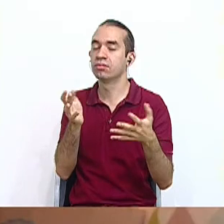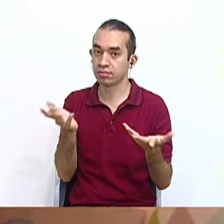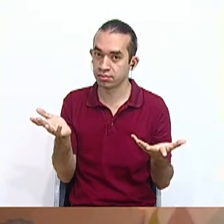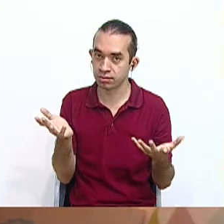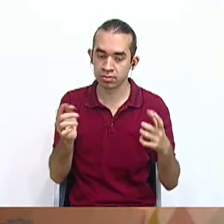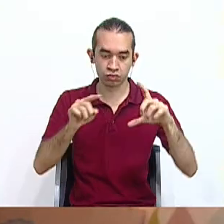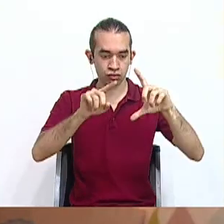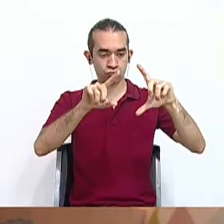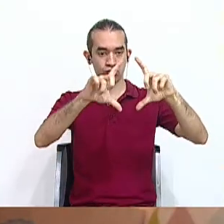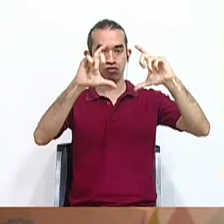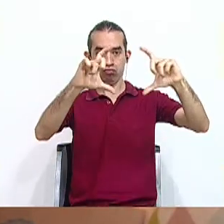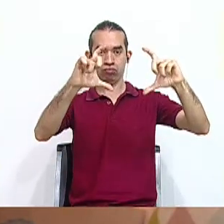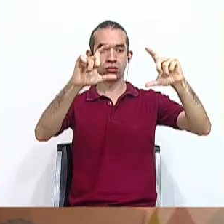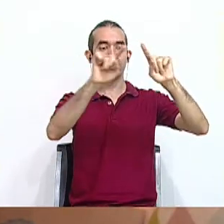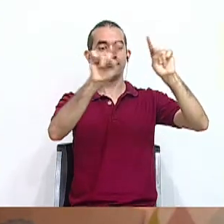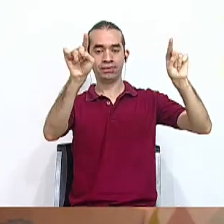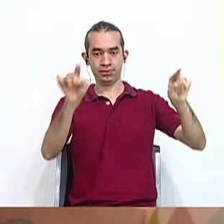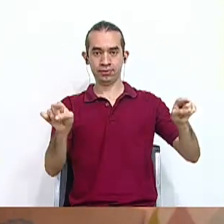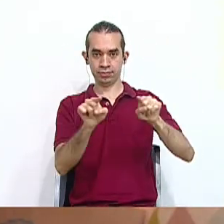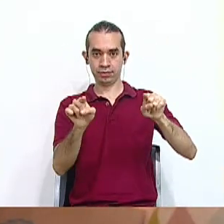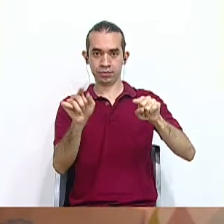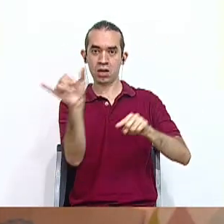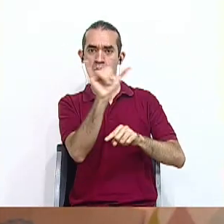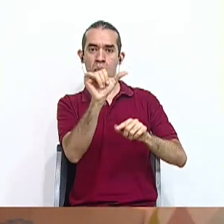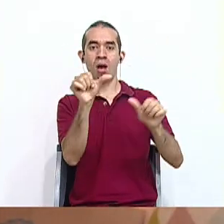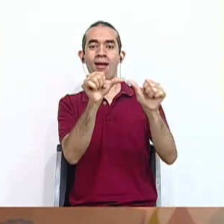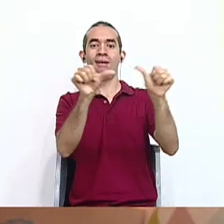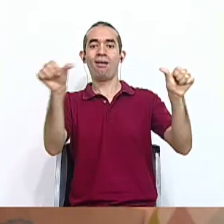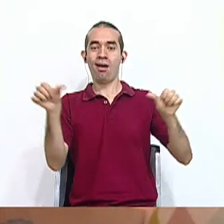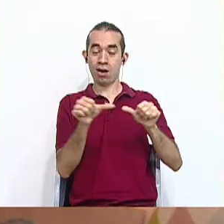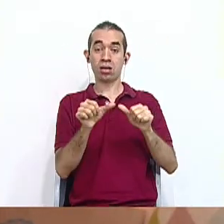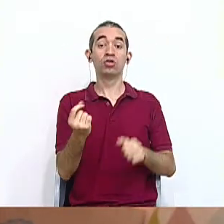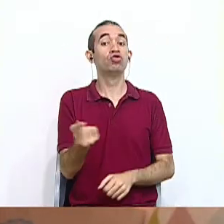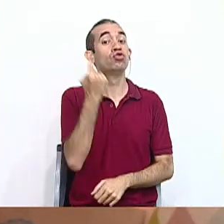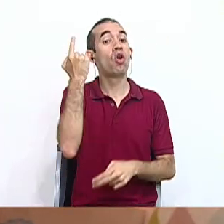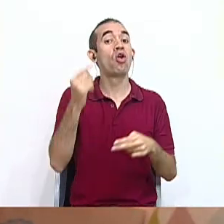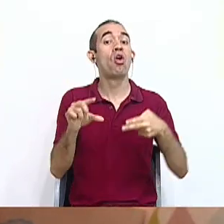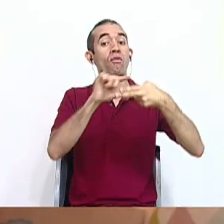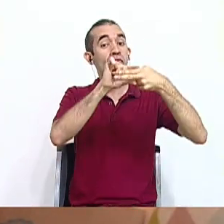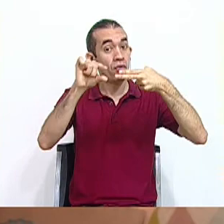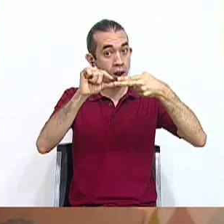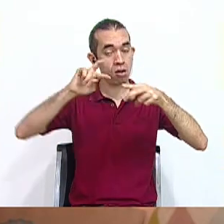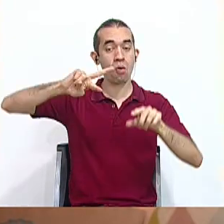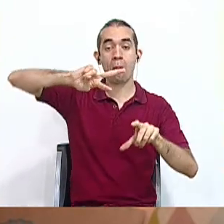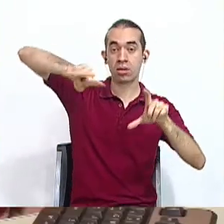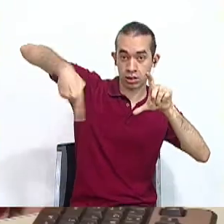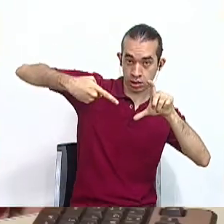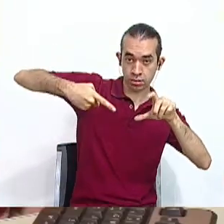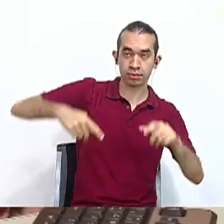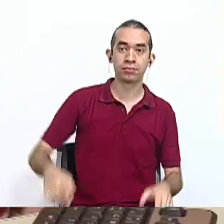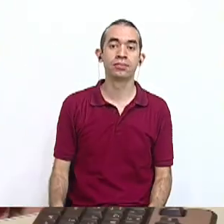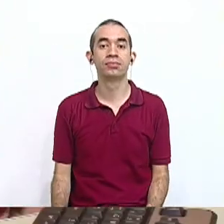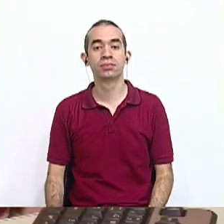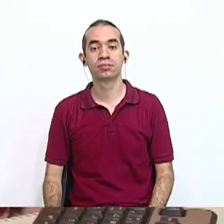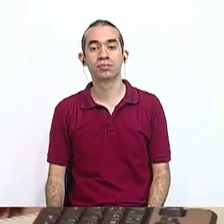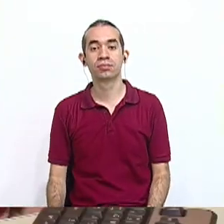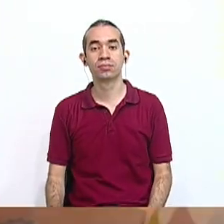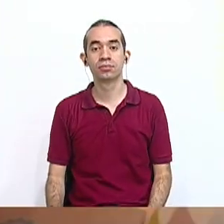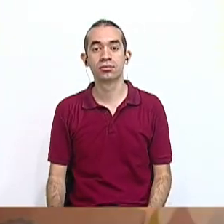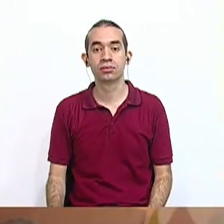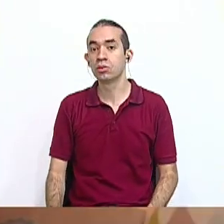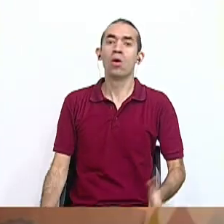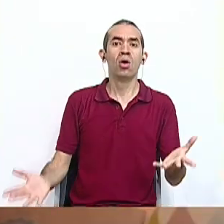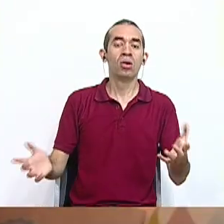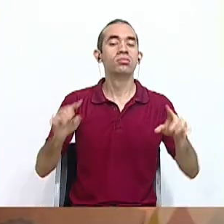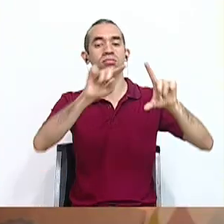cómo construir un círculo que tenga la misma área de un cuadrado establecido utilizando regla y compás.